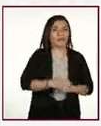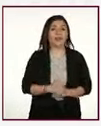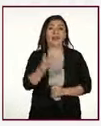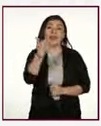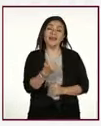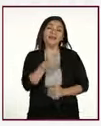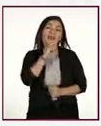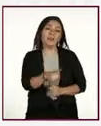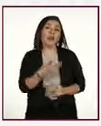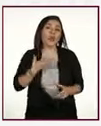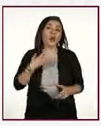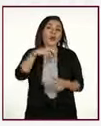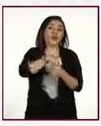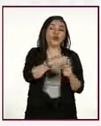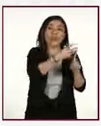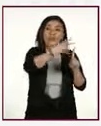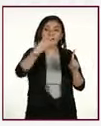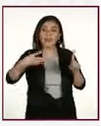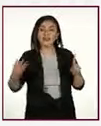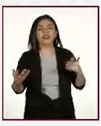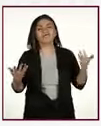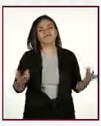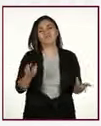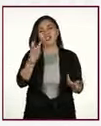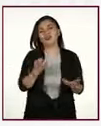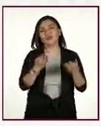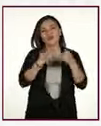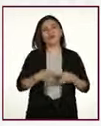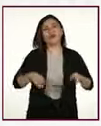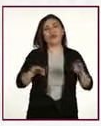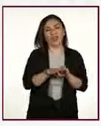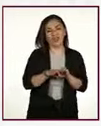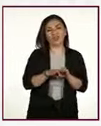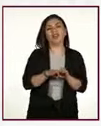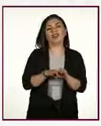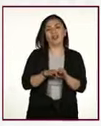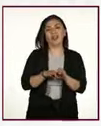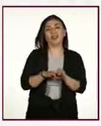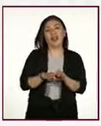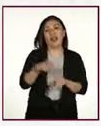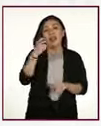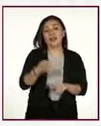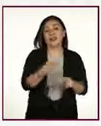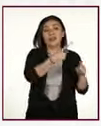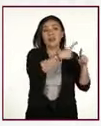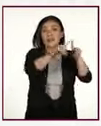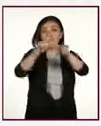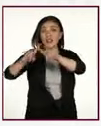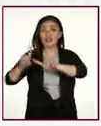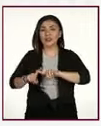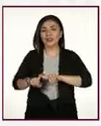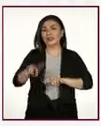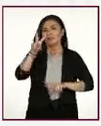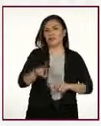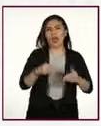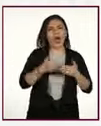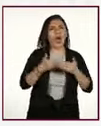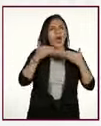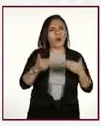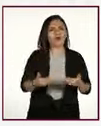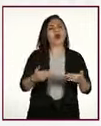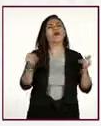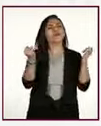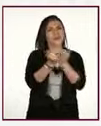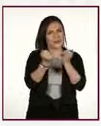inclusión y la diversidad. Es muy importante esta parte de la diversidad porque ahora